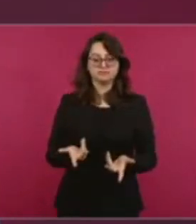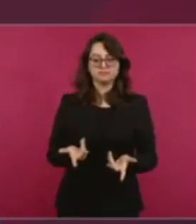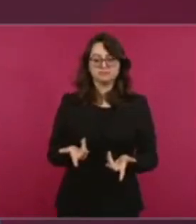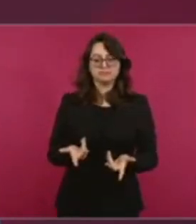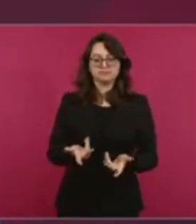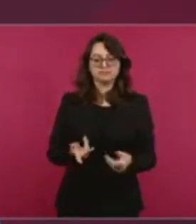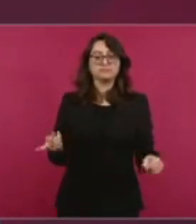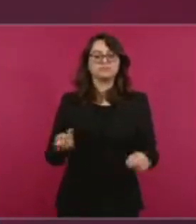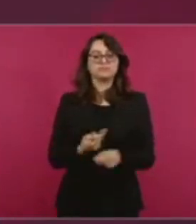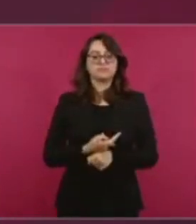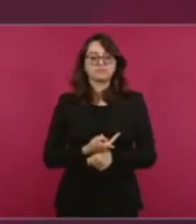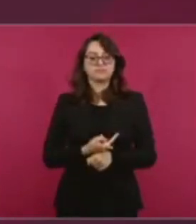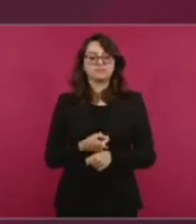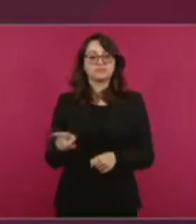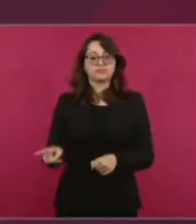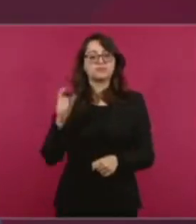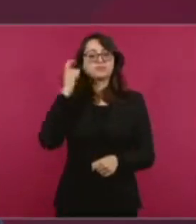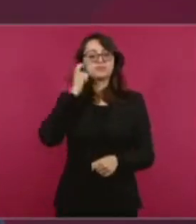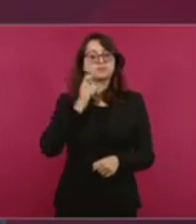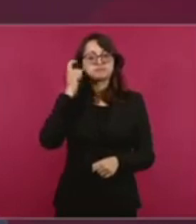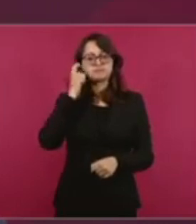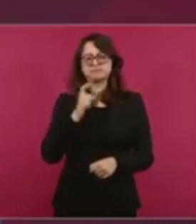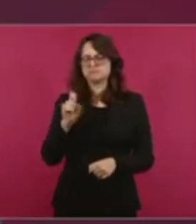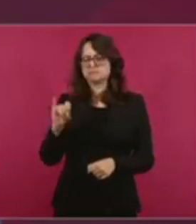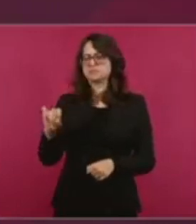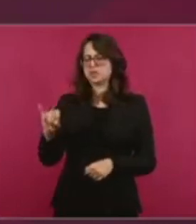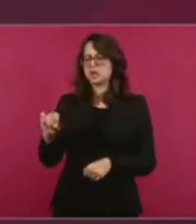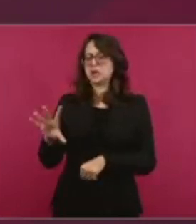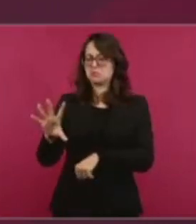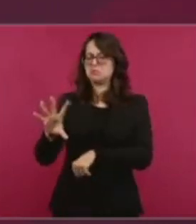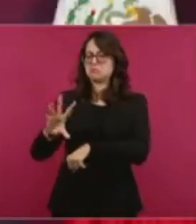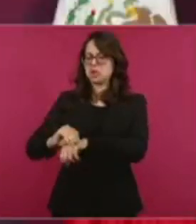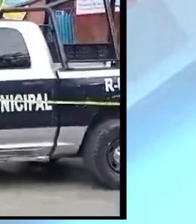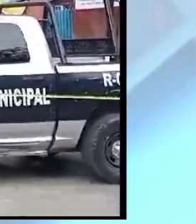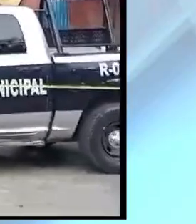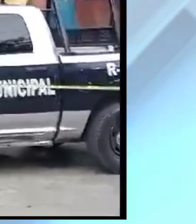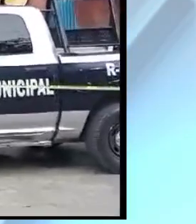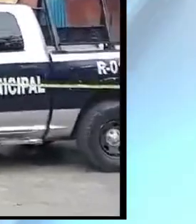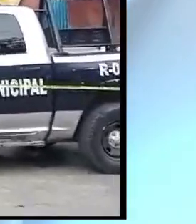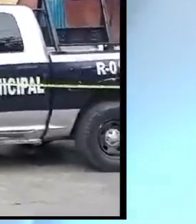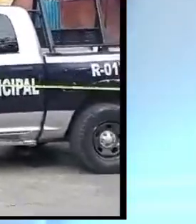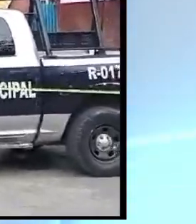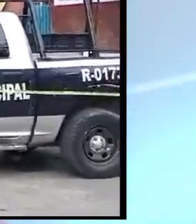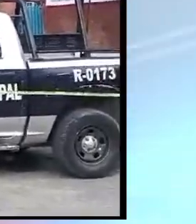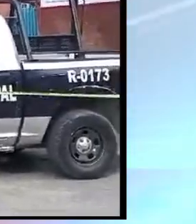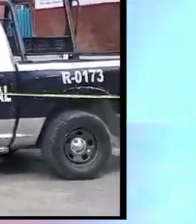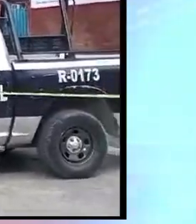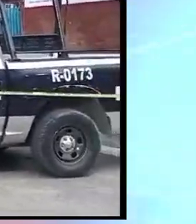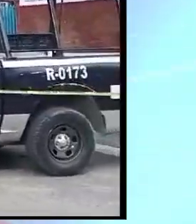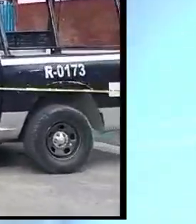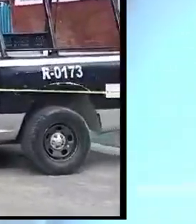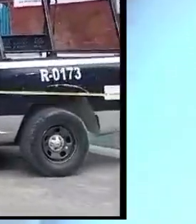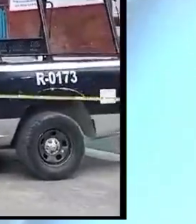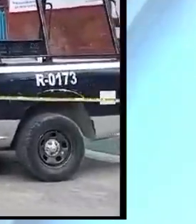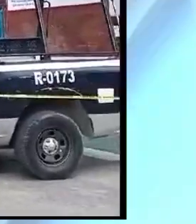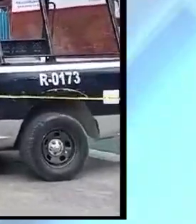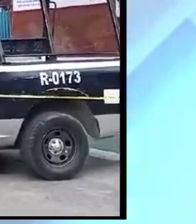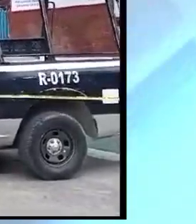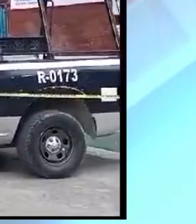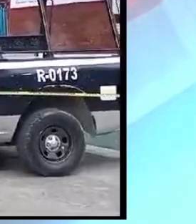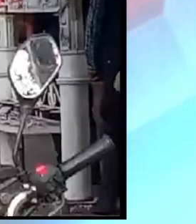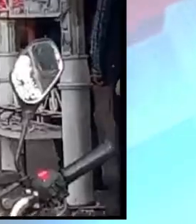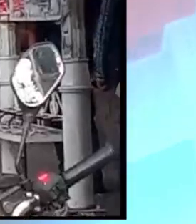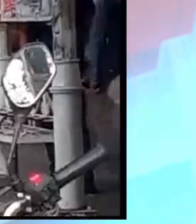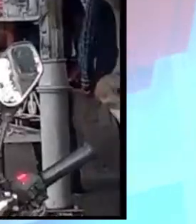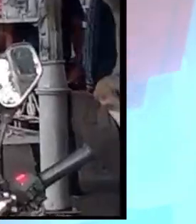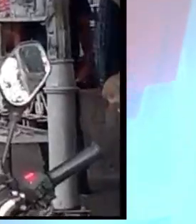por ley lo de las autodefensas antes de lo de Michoacán. López Obrador indicó que el formarse grupos de autodefensa